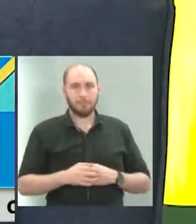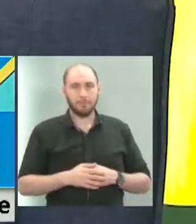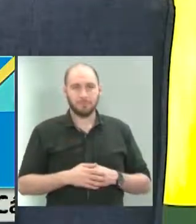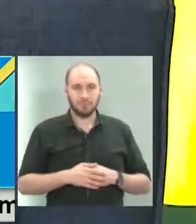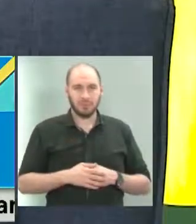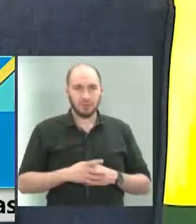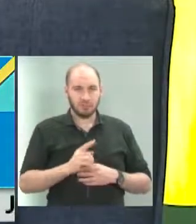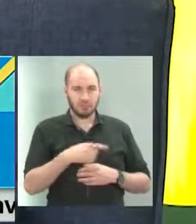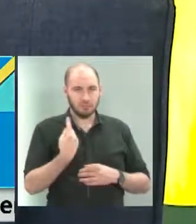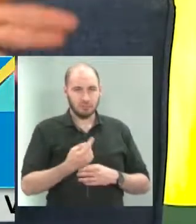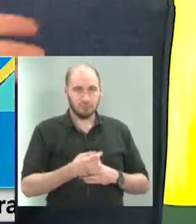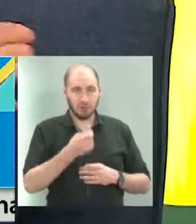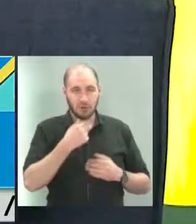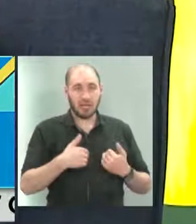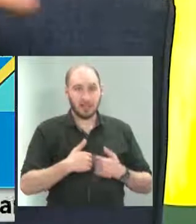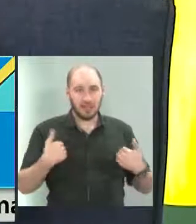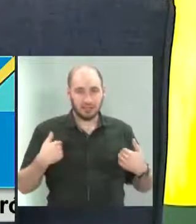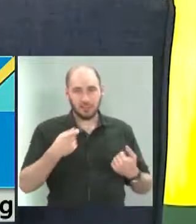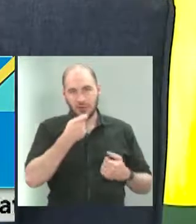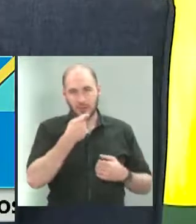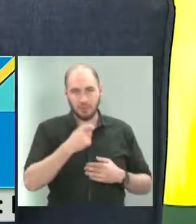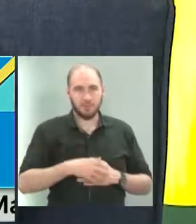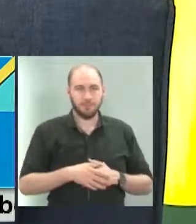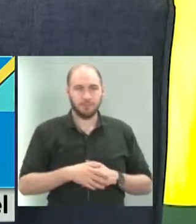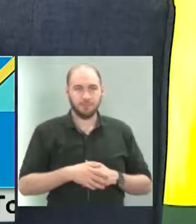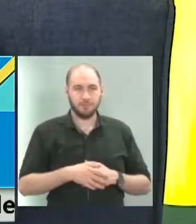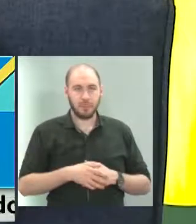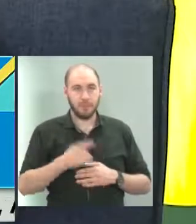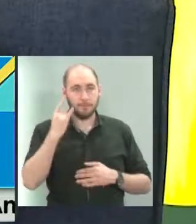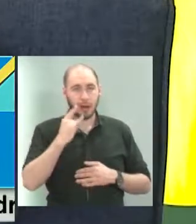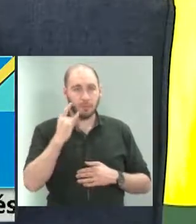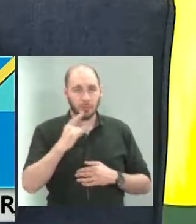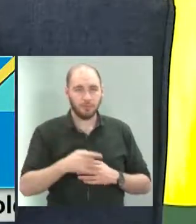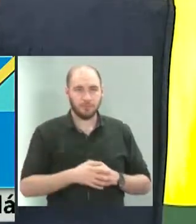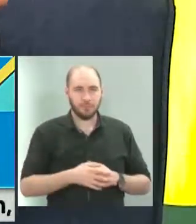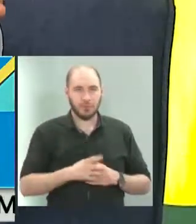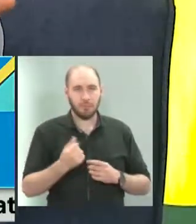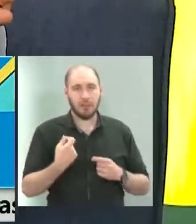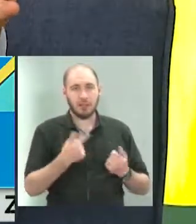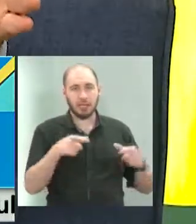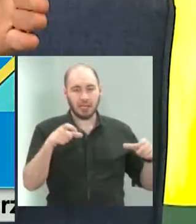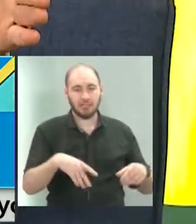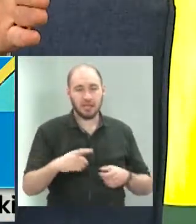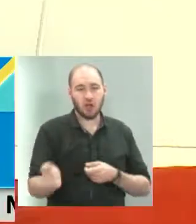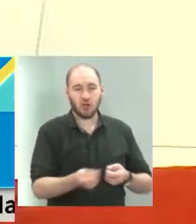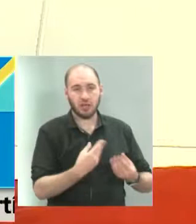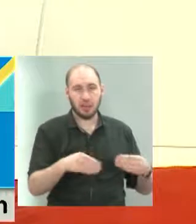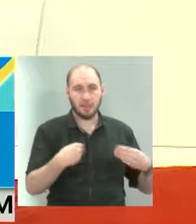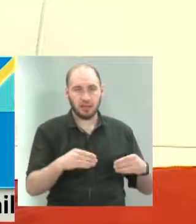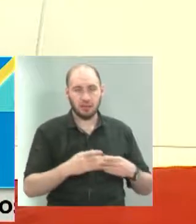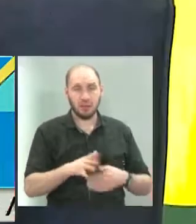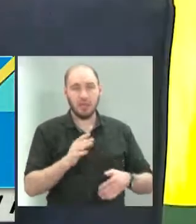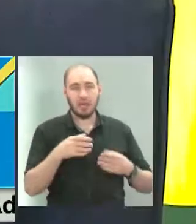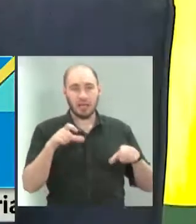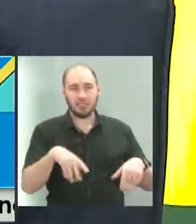me parece. Nosotros, por ejemplo, en Gimnasia Esgrima, por darte un club, en Maipú le dimos plata para la cancha de hockey sintética, hicieron la cancha